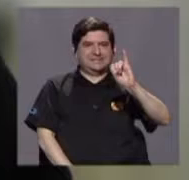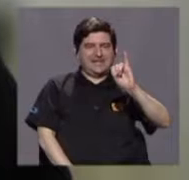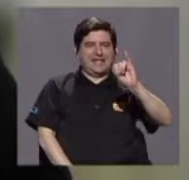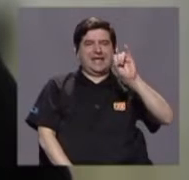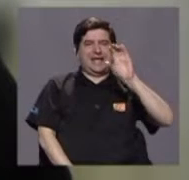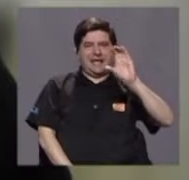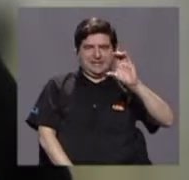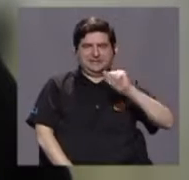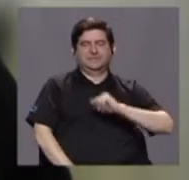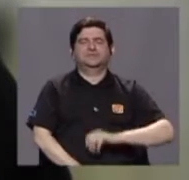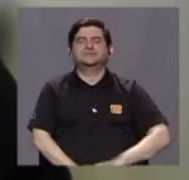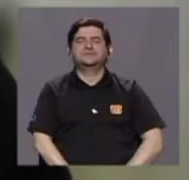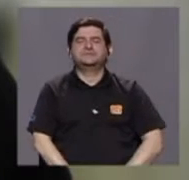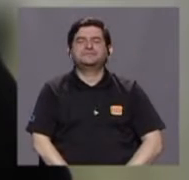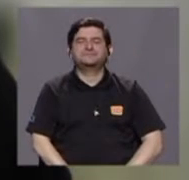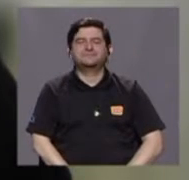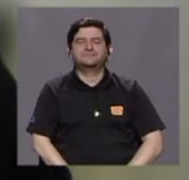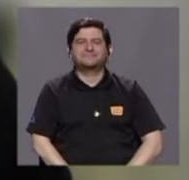Novas.